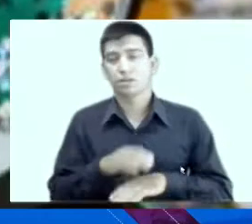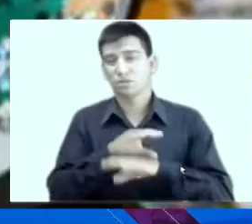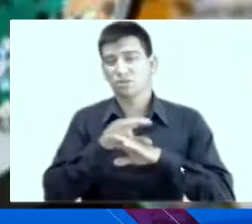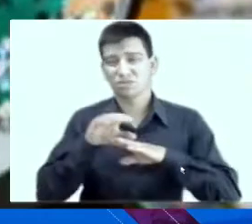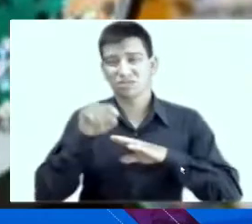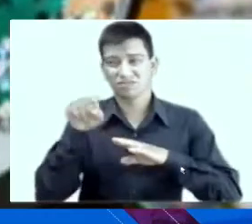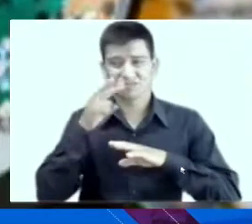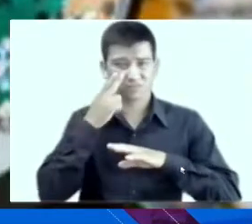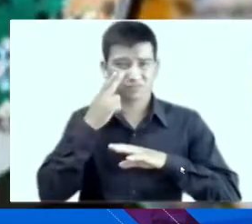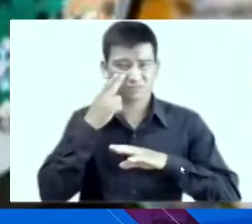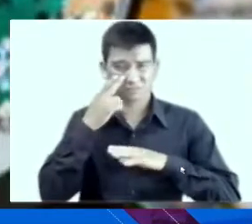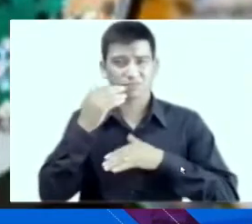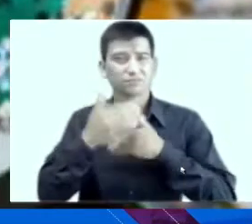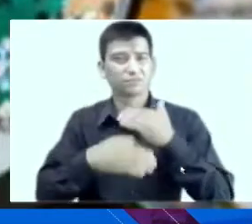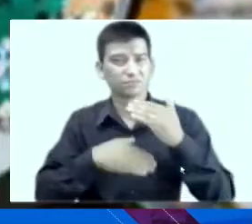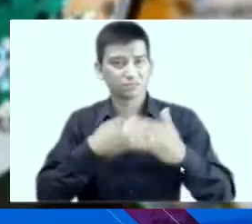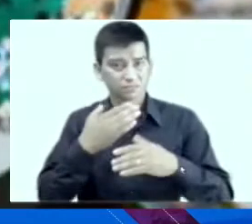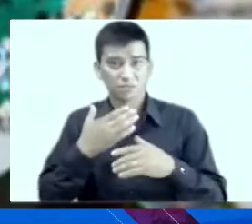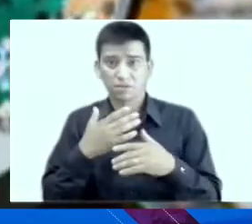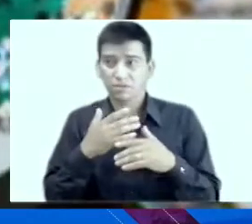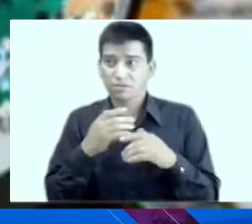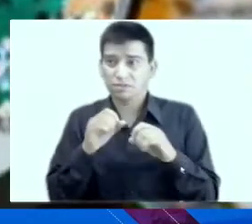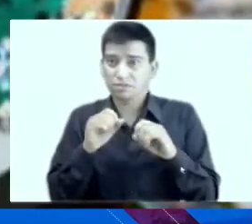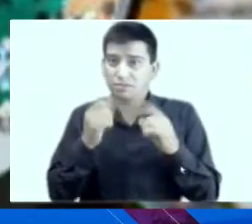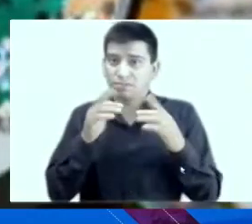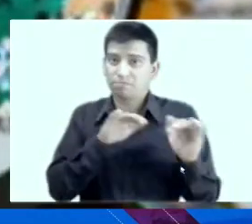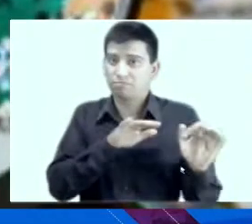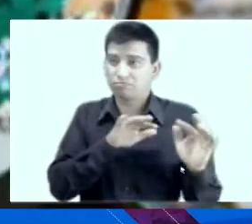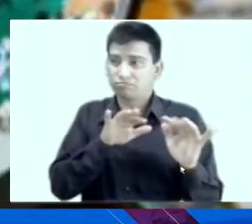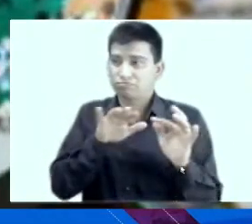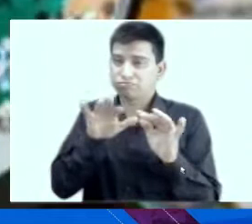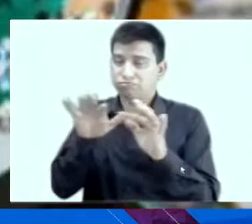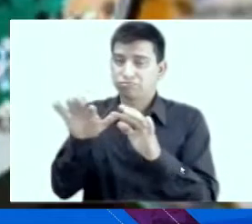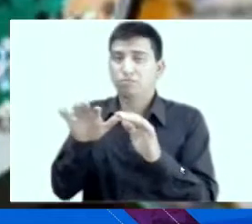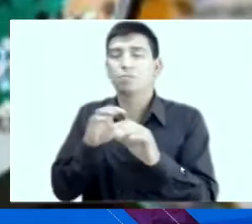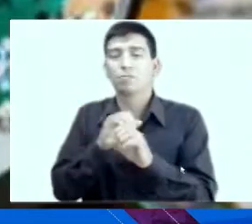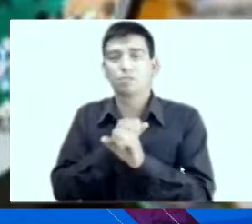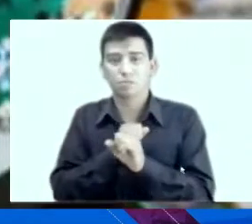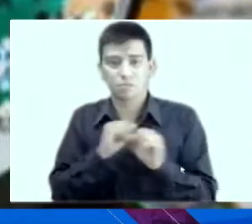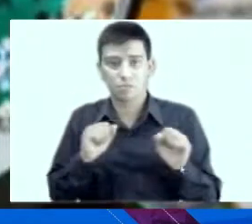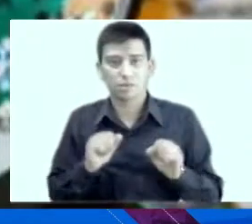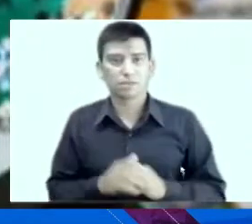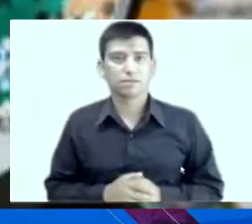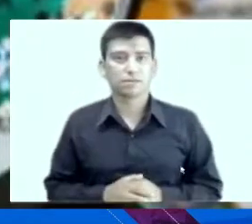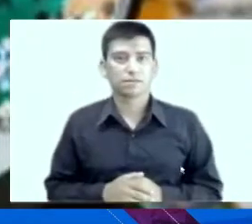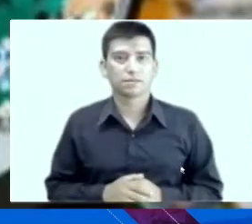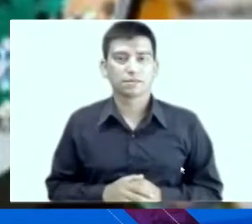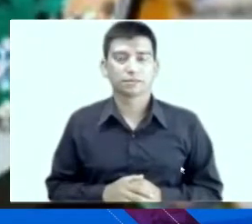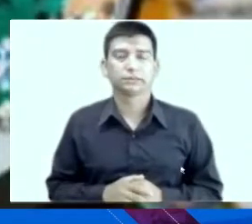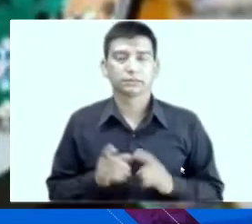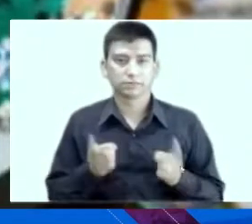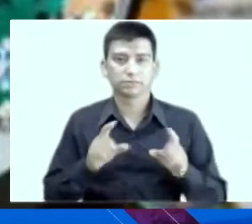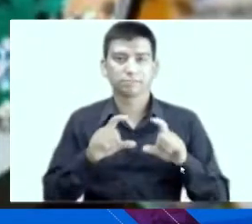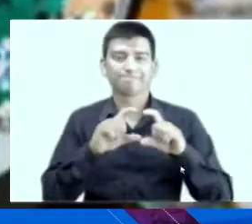la eventualidad o la inminencia de la invasión es lo que ya está teniendo impacto también en materia económica, sobre todo en